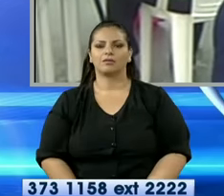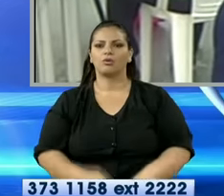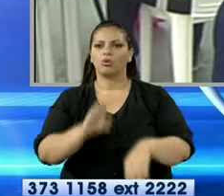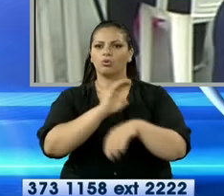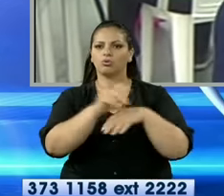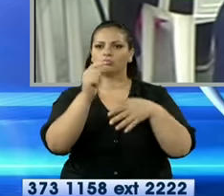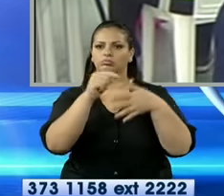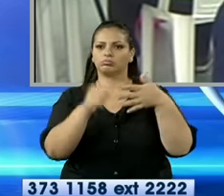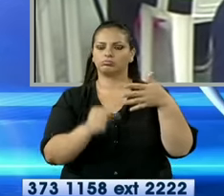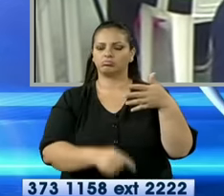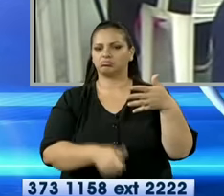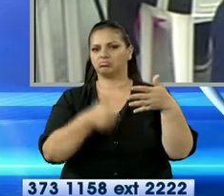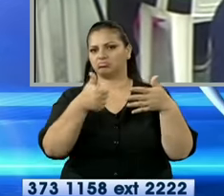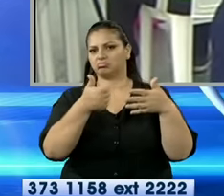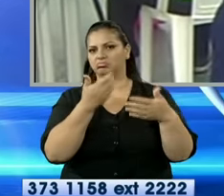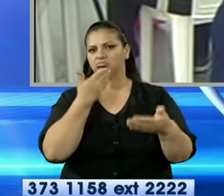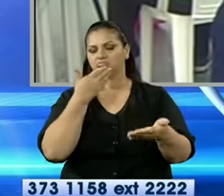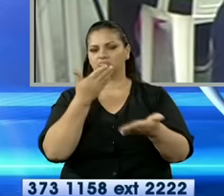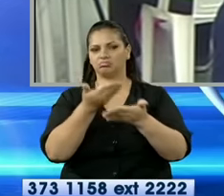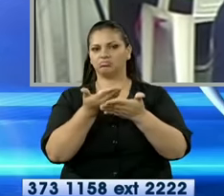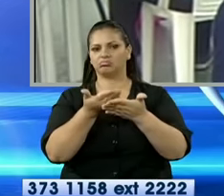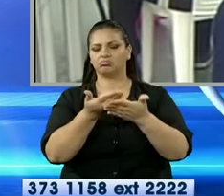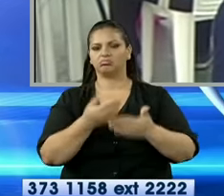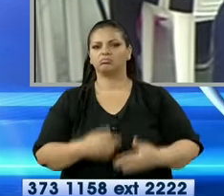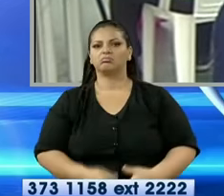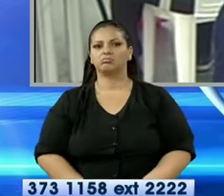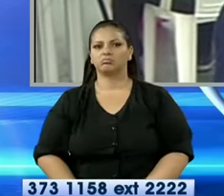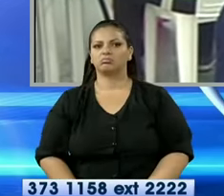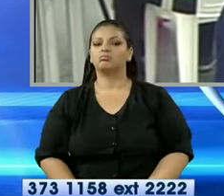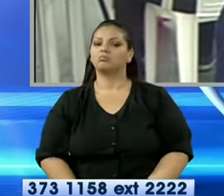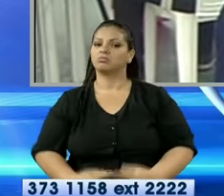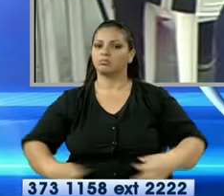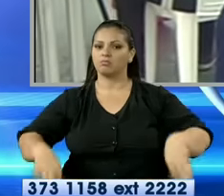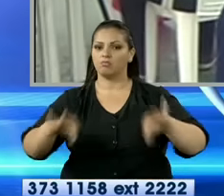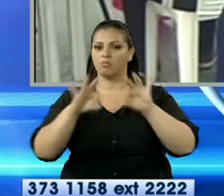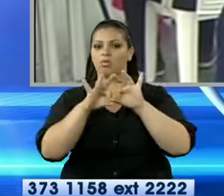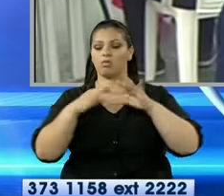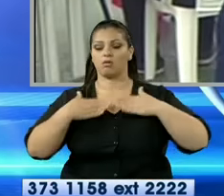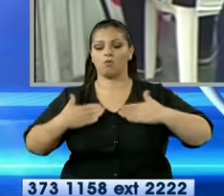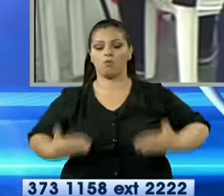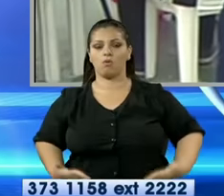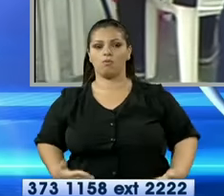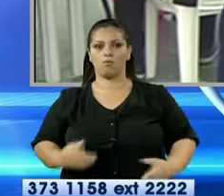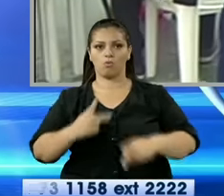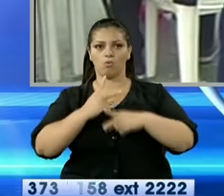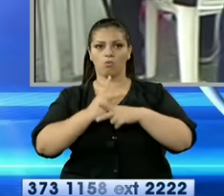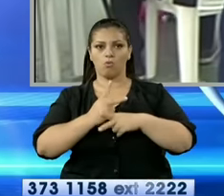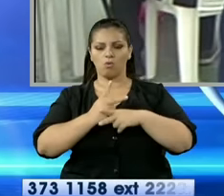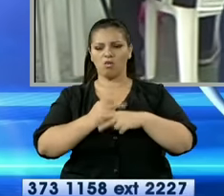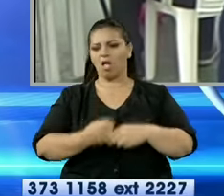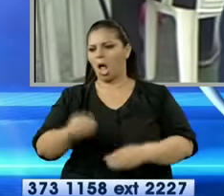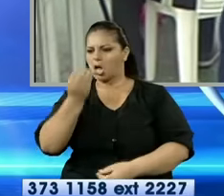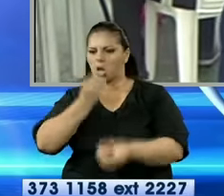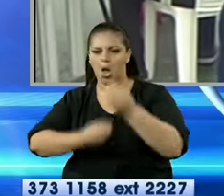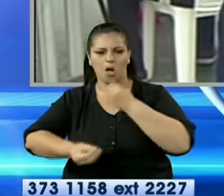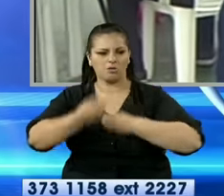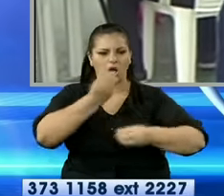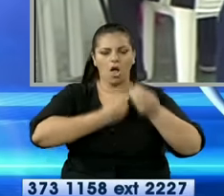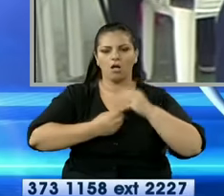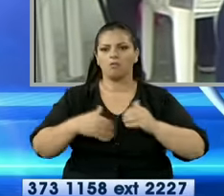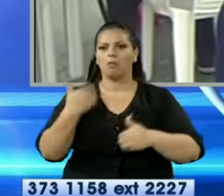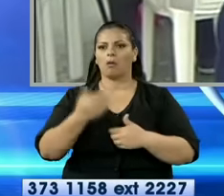hacen y lo que tú acotas. Efectivamente, tenemos que cuidarnos. Es una enfermedad silenciosa, pero muy, muy